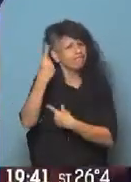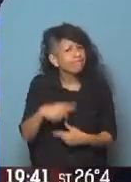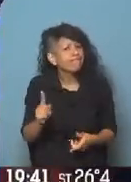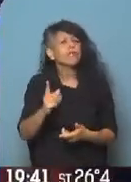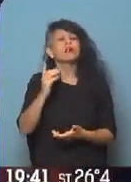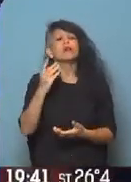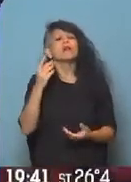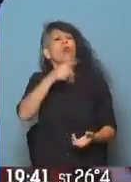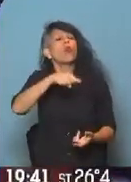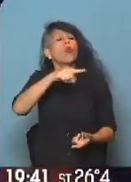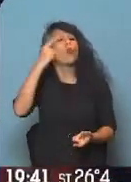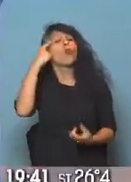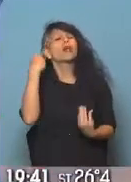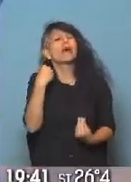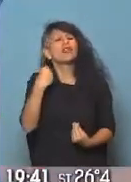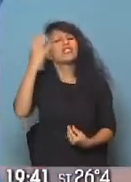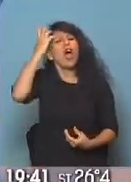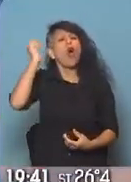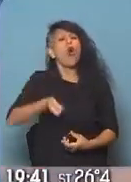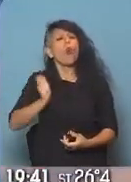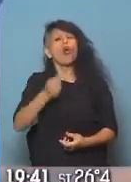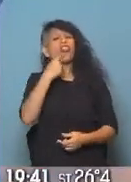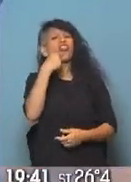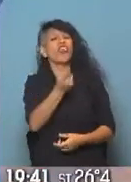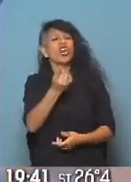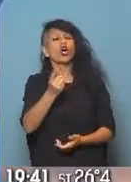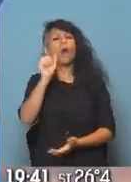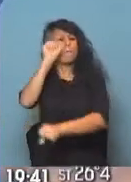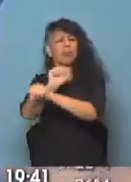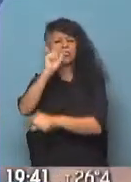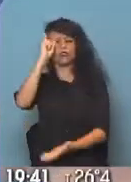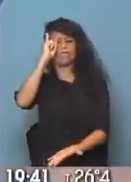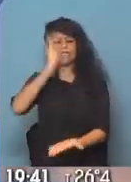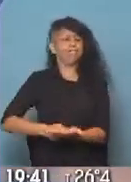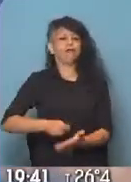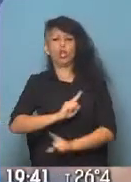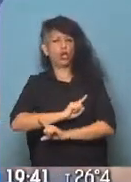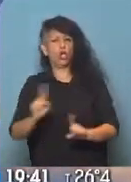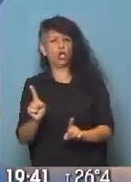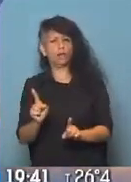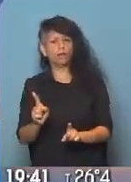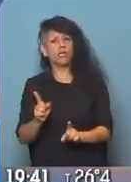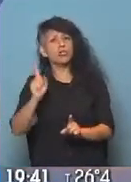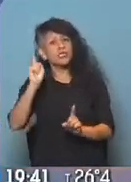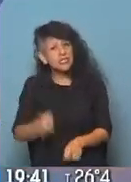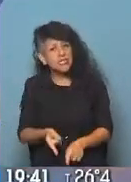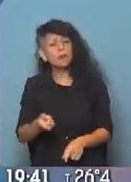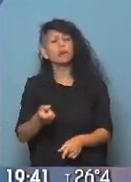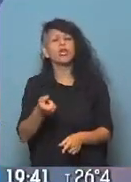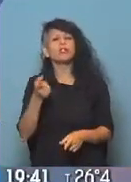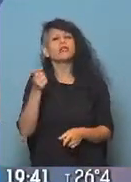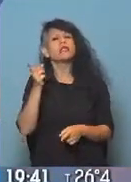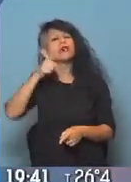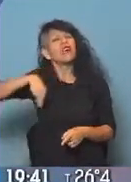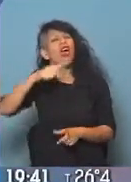por lo menos que no vaya preso en principio pablo moyano habrá que ver cómo avanza la causa ante esas amenazas del sindicalismo unido no sólo de